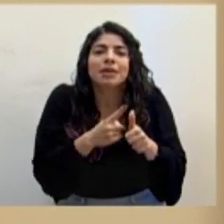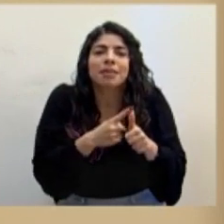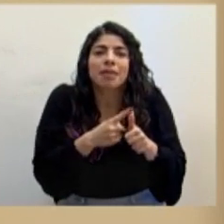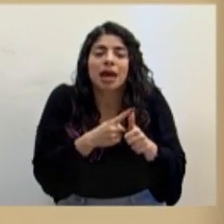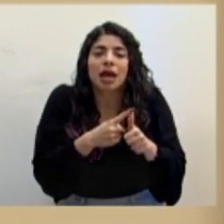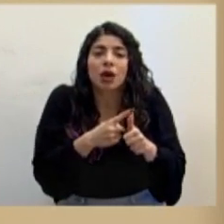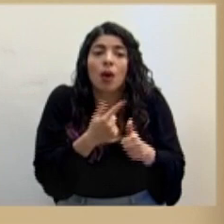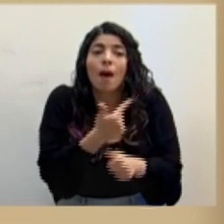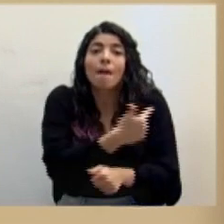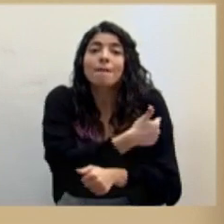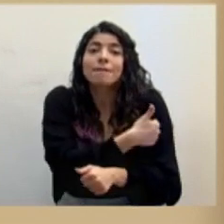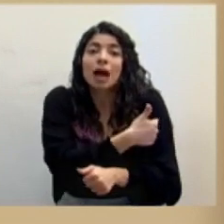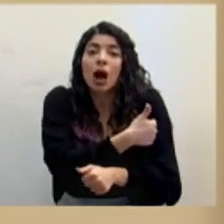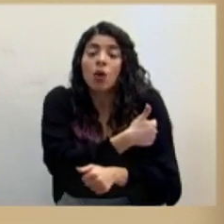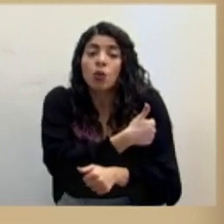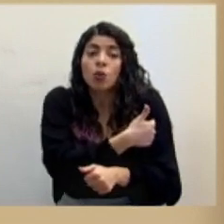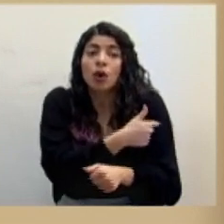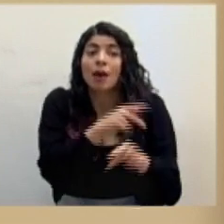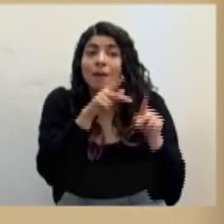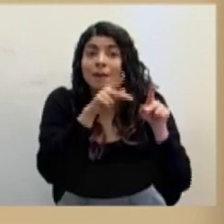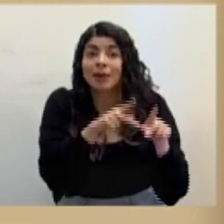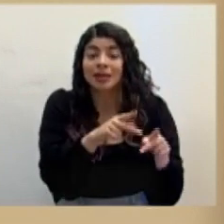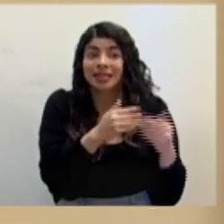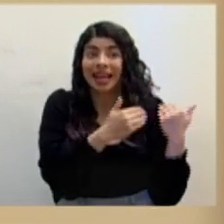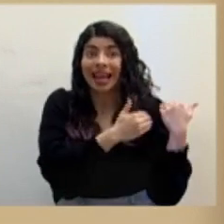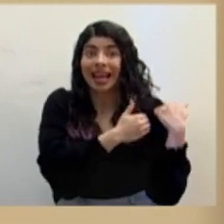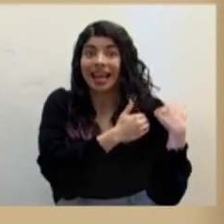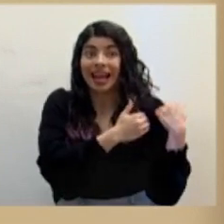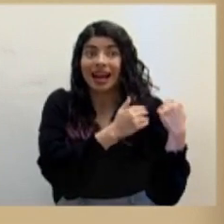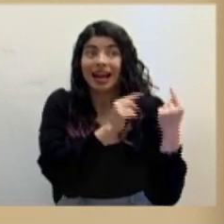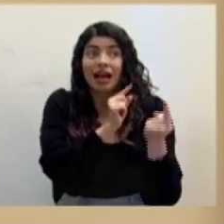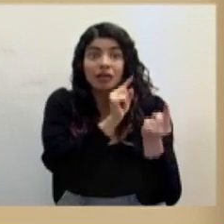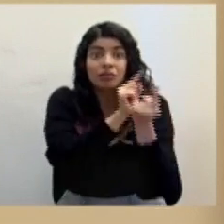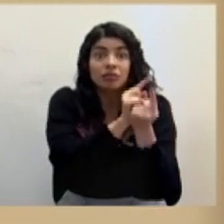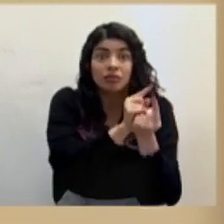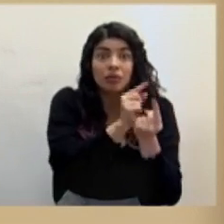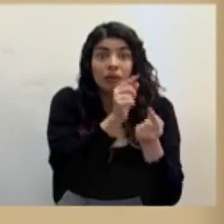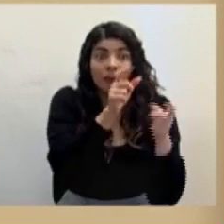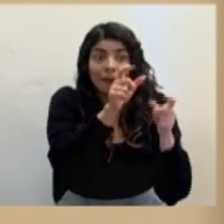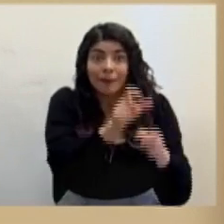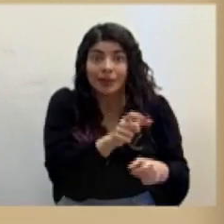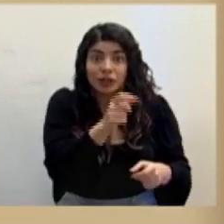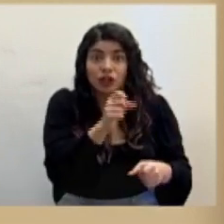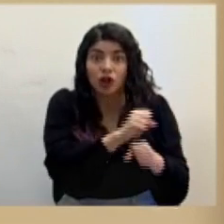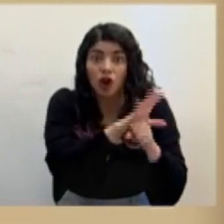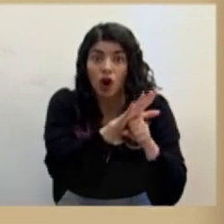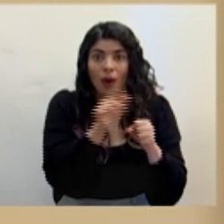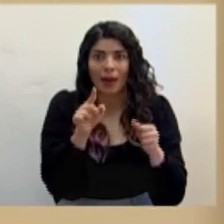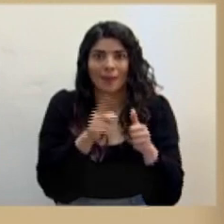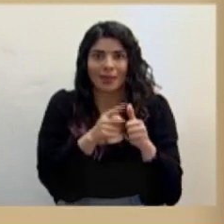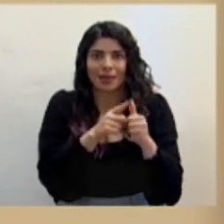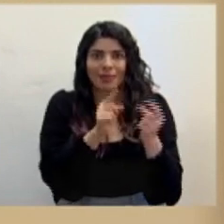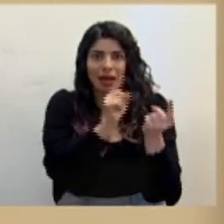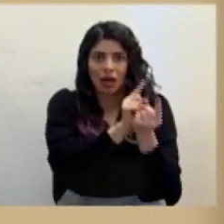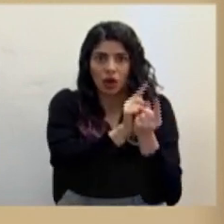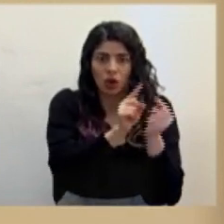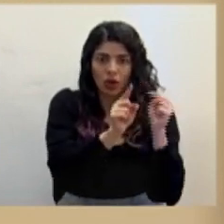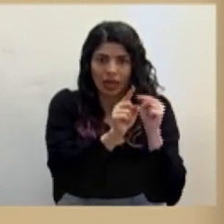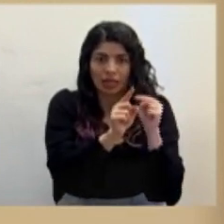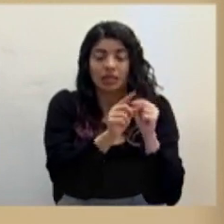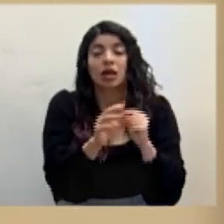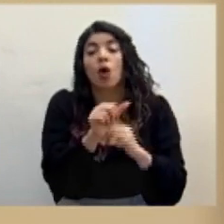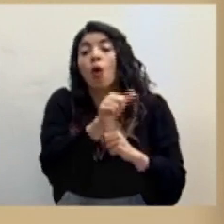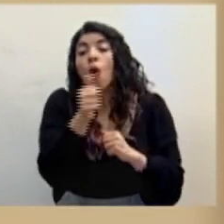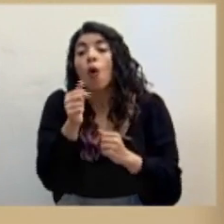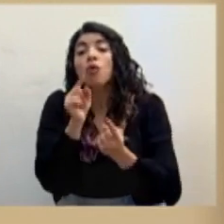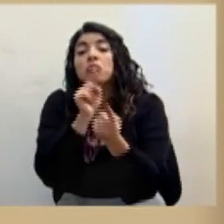se están vacunando los encargados de atención directa pacientes COVID, después los atención directa población que no necesariamente